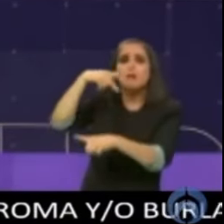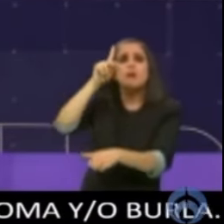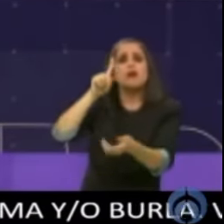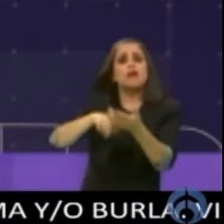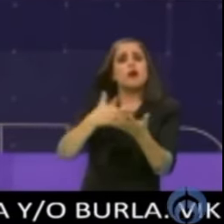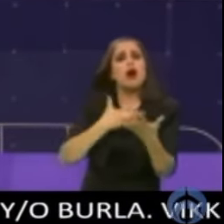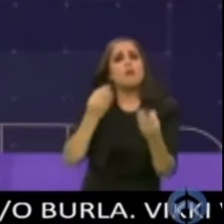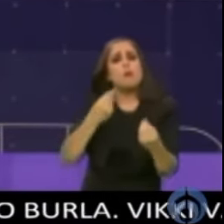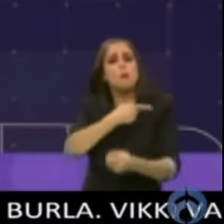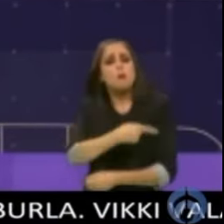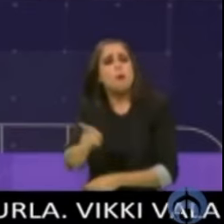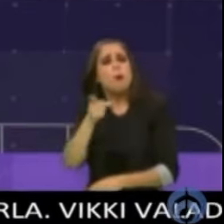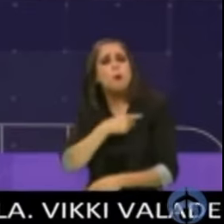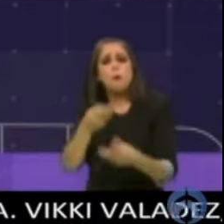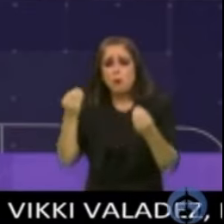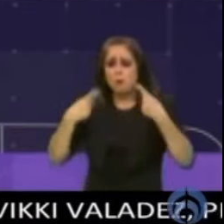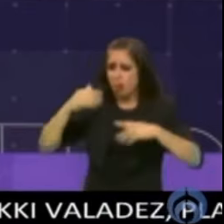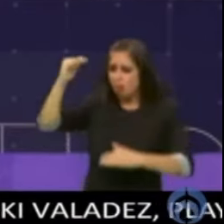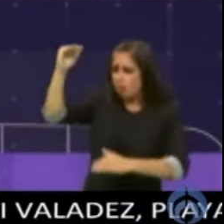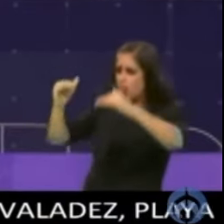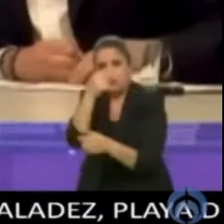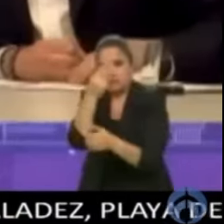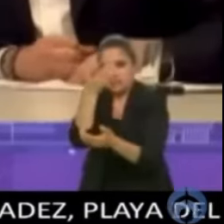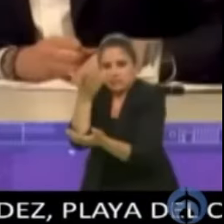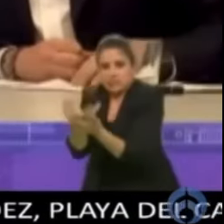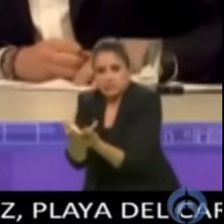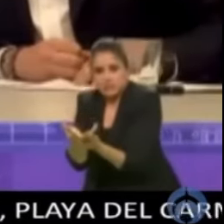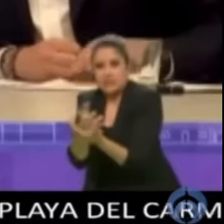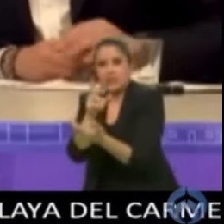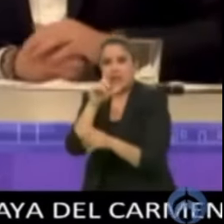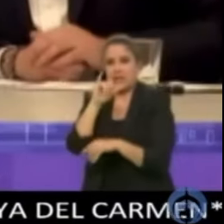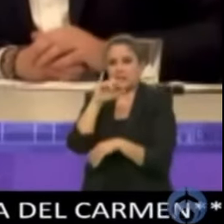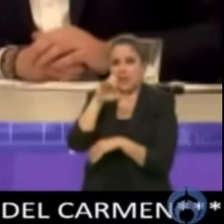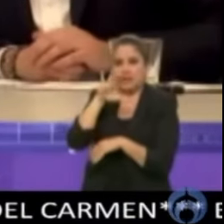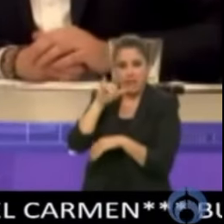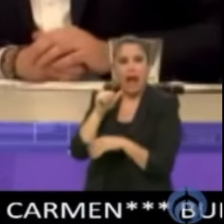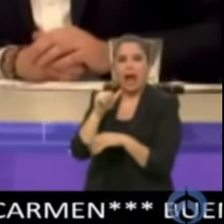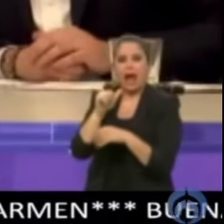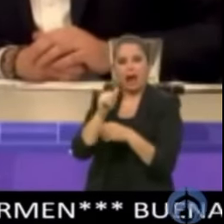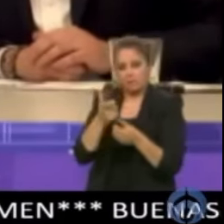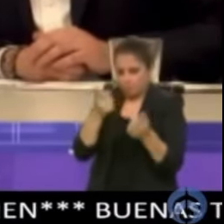sentido, insisto, Czertoryski mucho más preciso